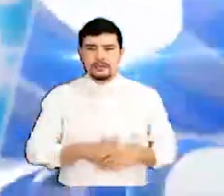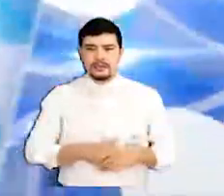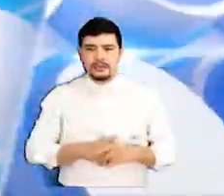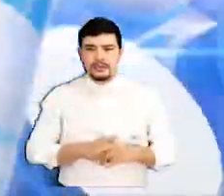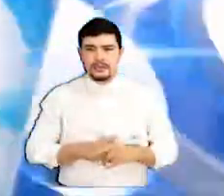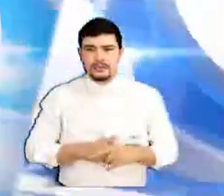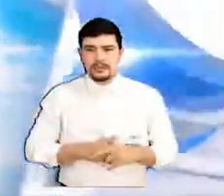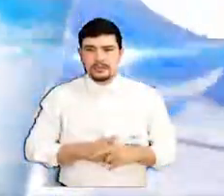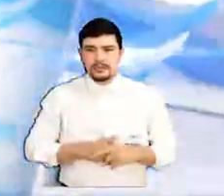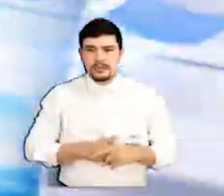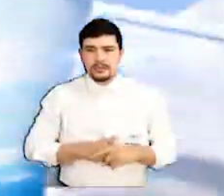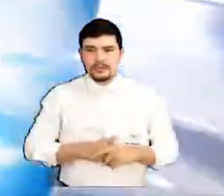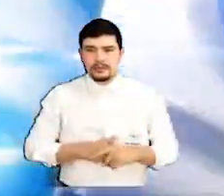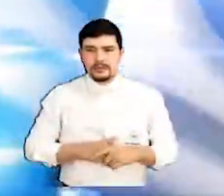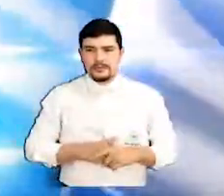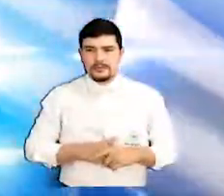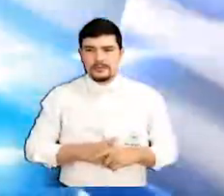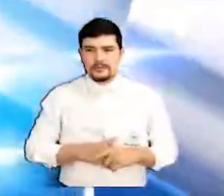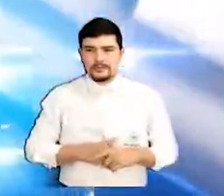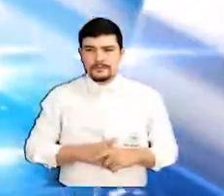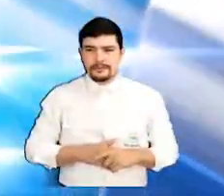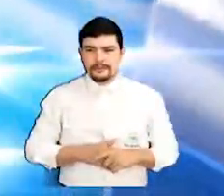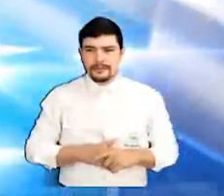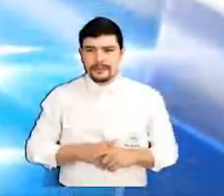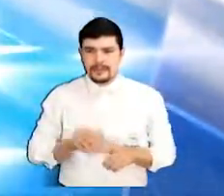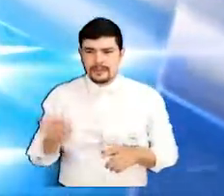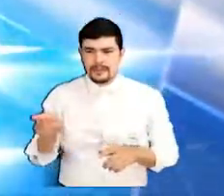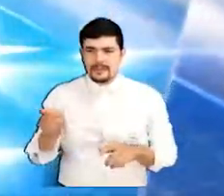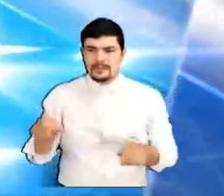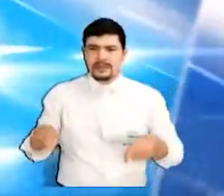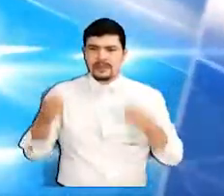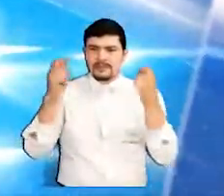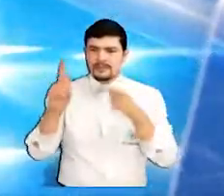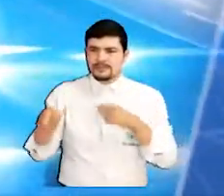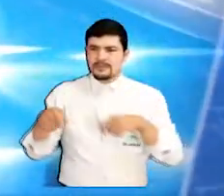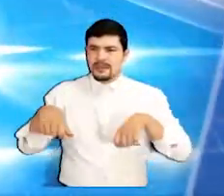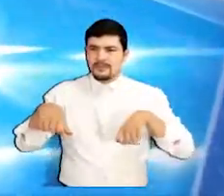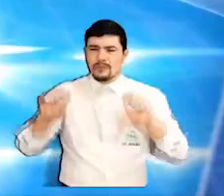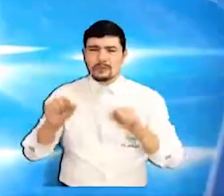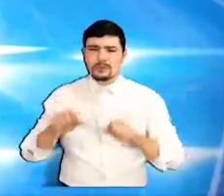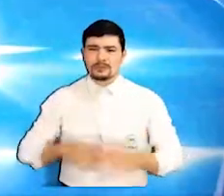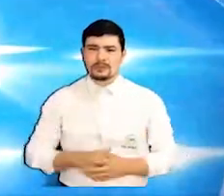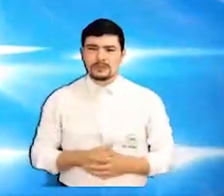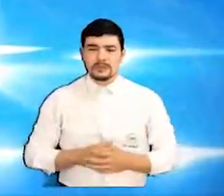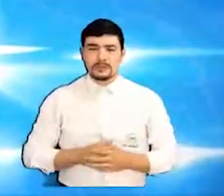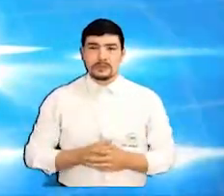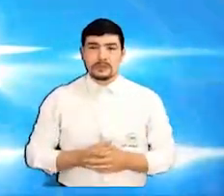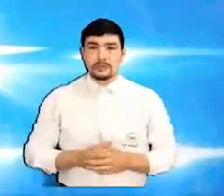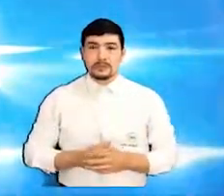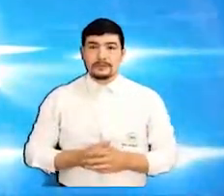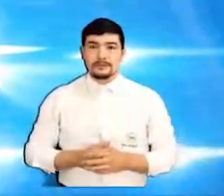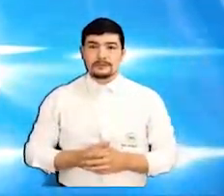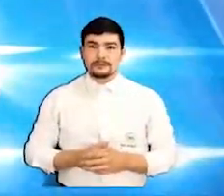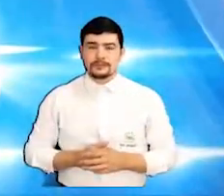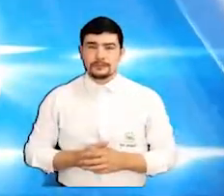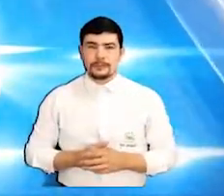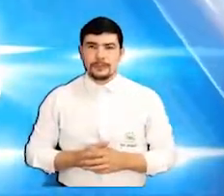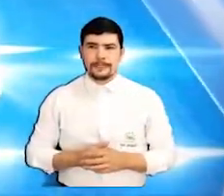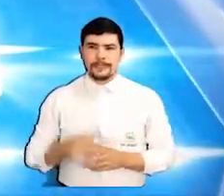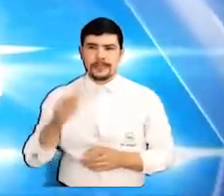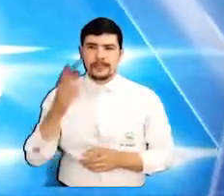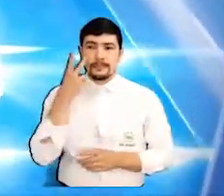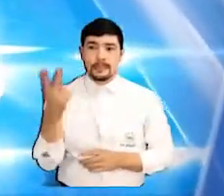Mira, eso es aquí enfrente de la bahía. Arriba hay unas personas.